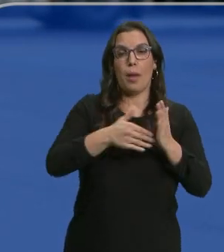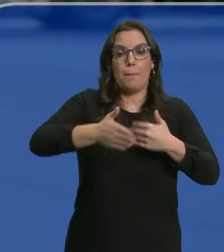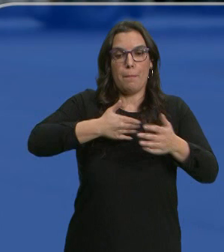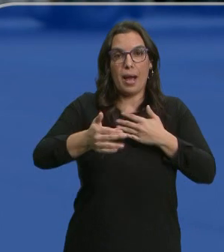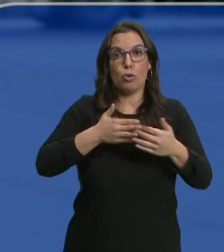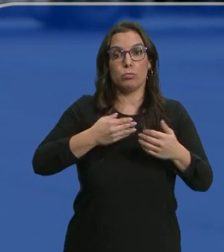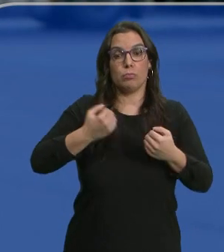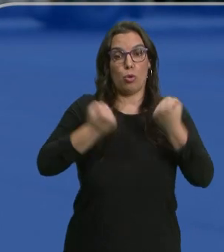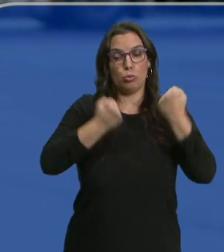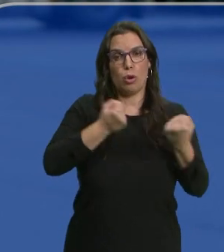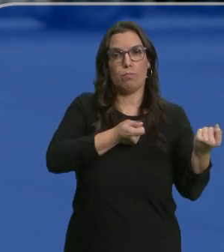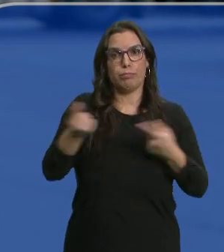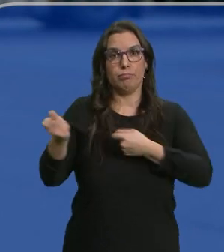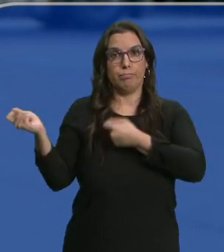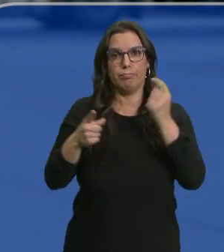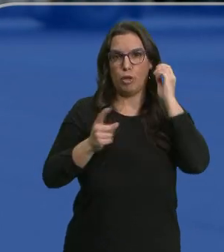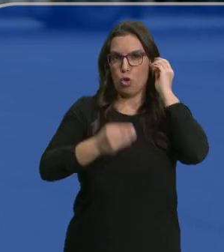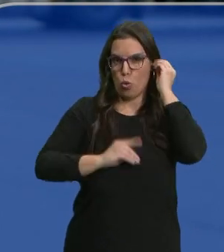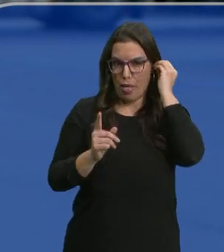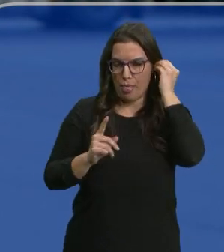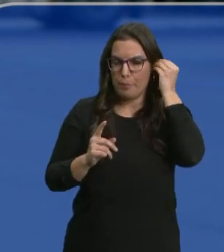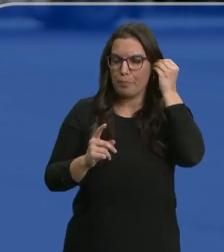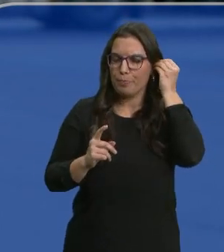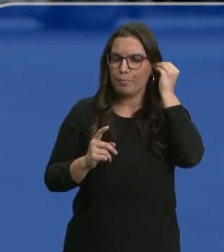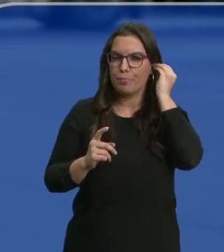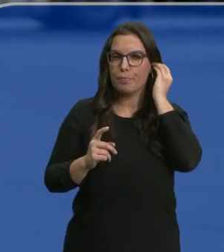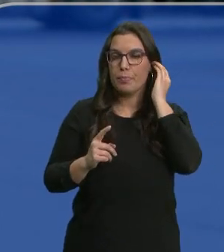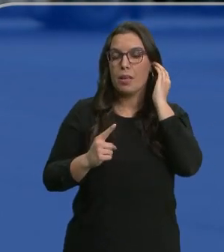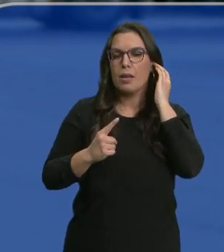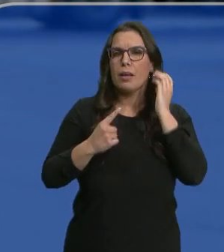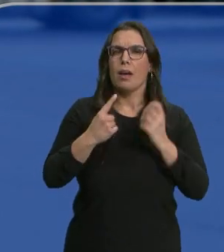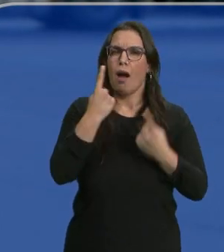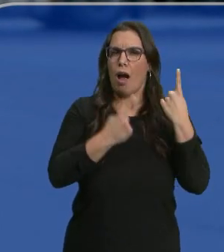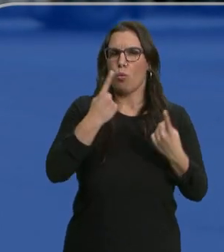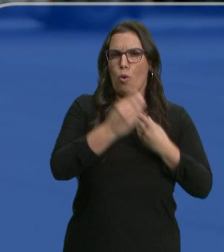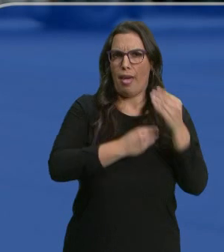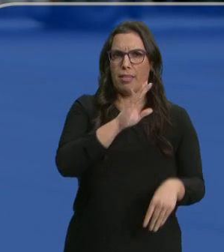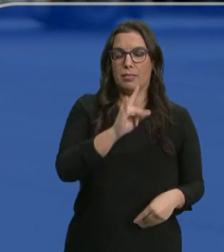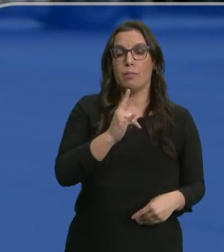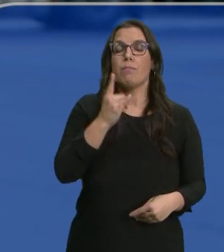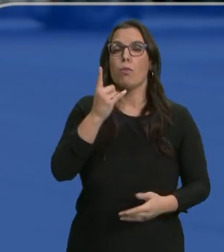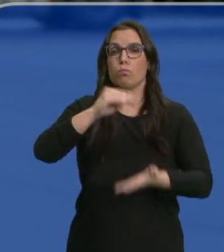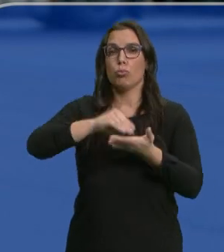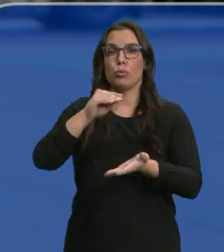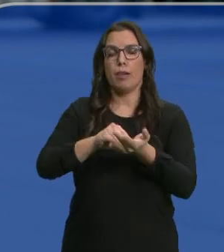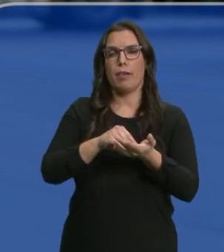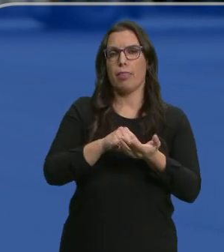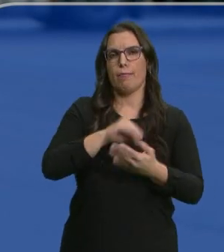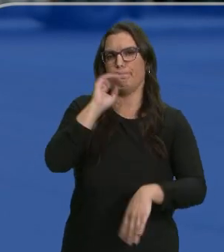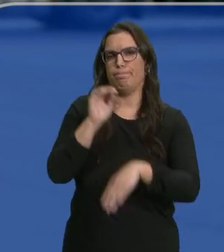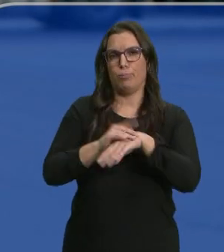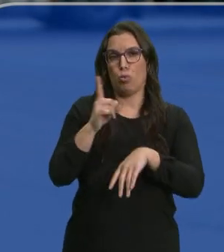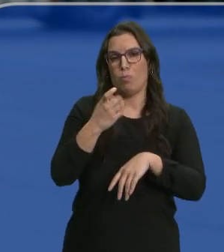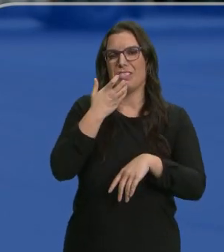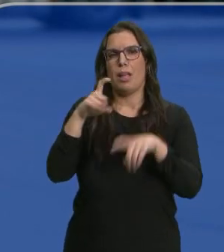realicen los propios conductores. Esto ya se hace así en muchos almacenes, pero todavía denuncian que no se cumple en algunas